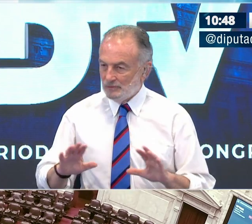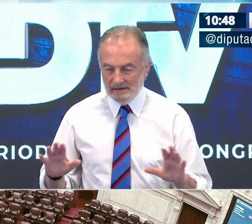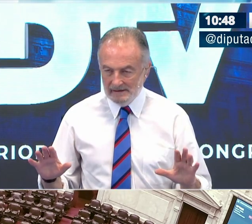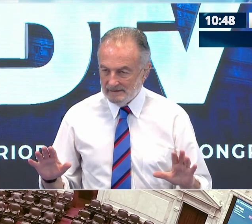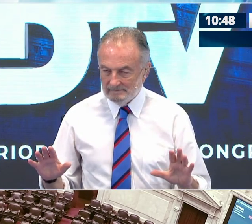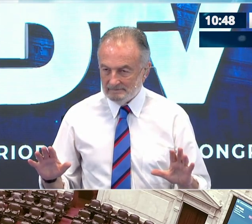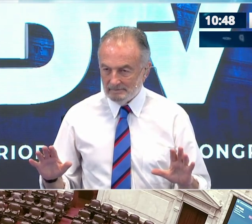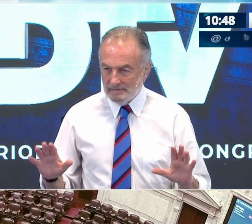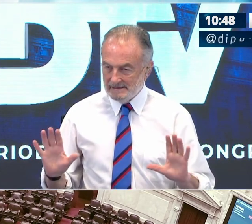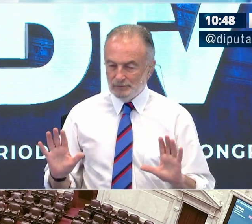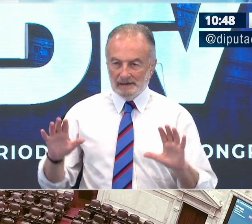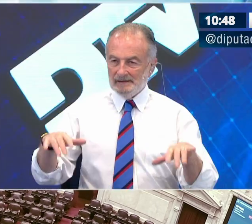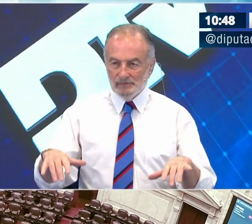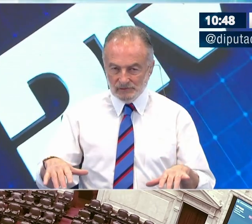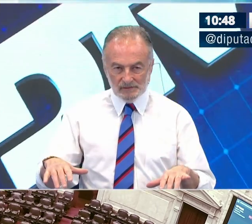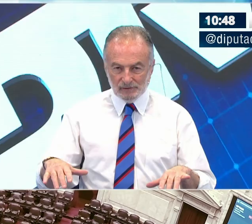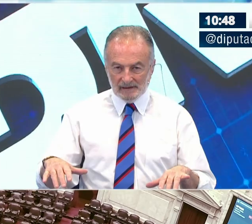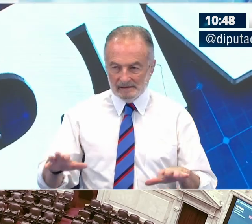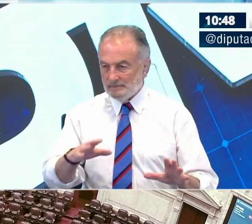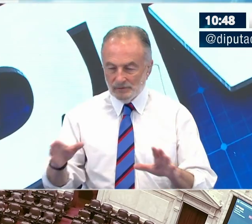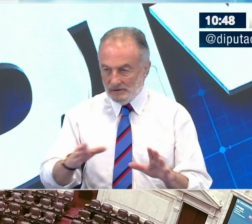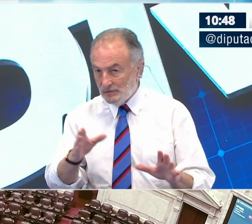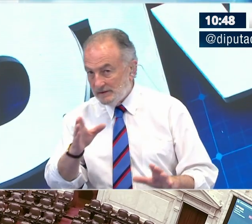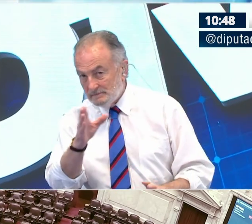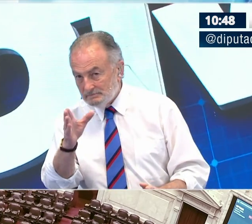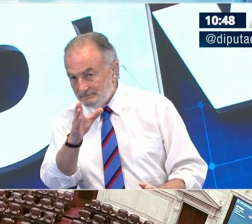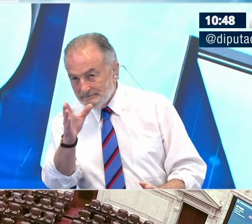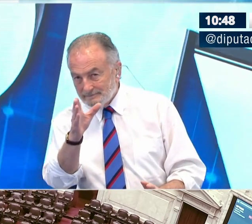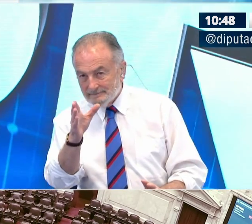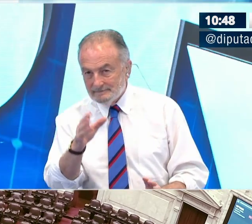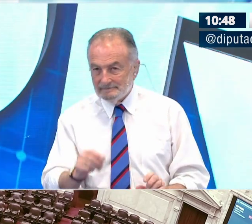hablamos de más importante o menos importante, pero cuando hay